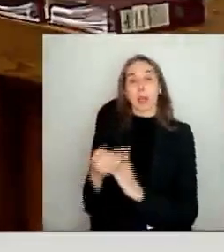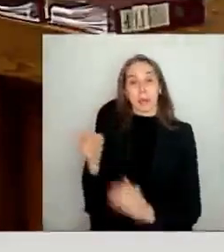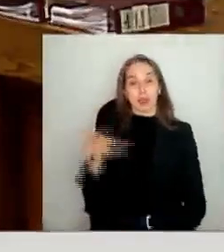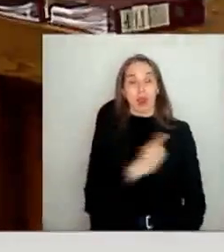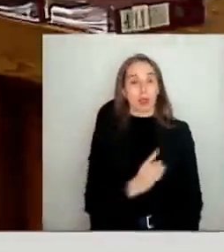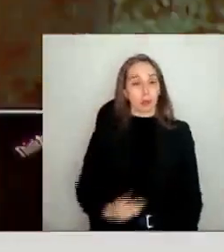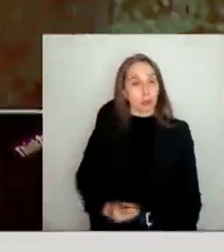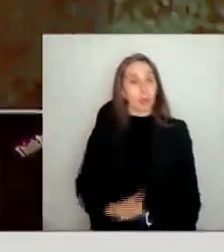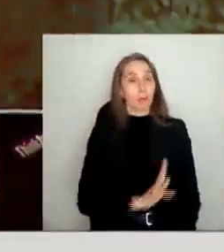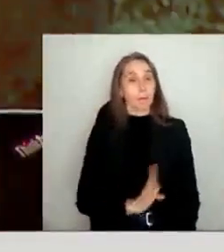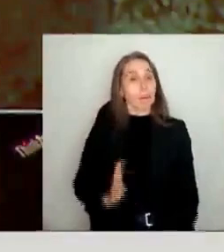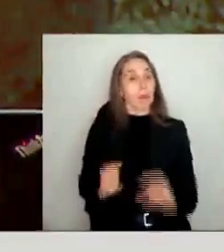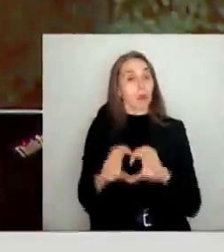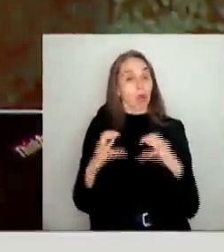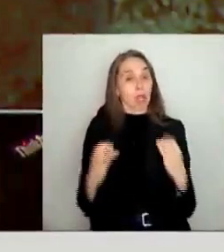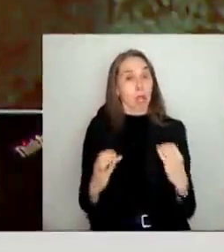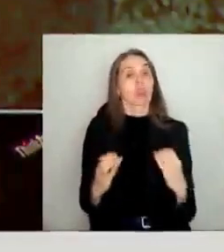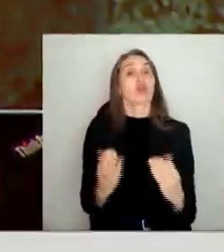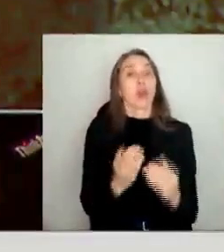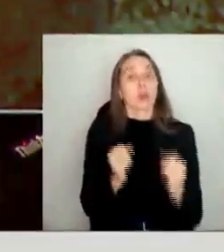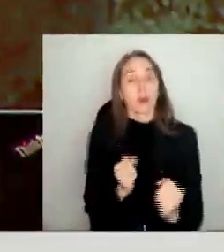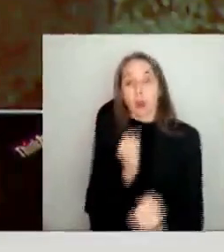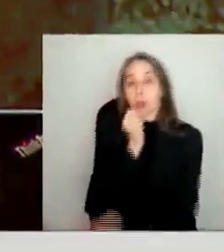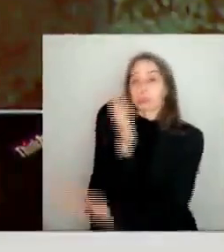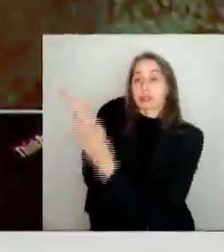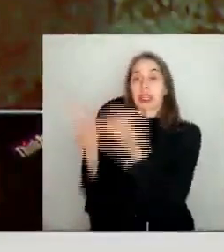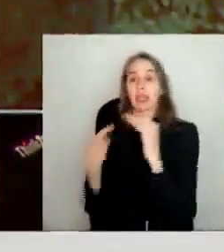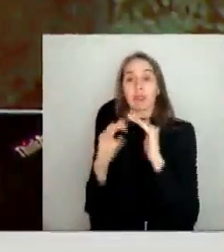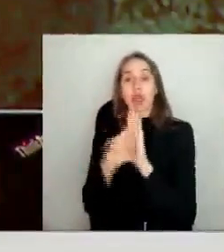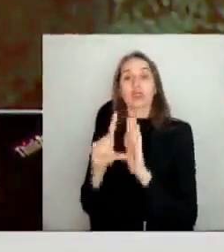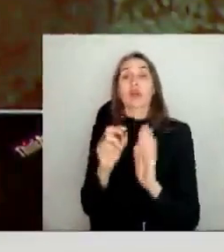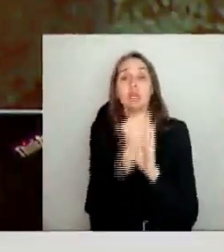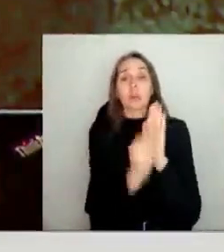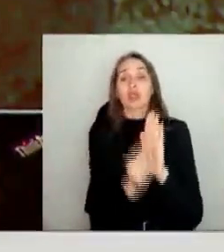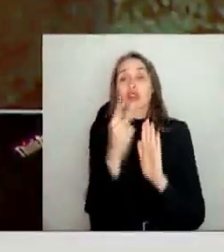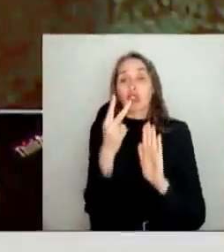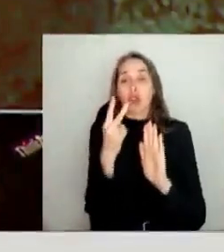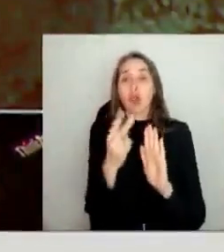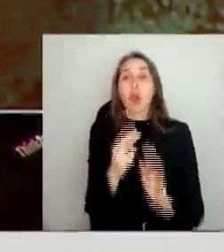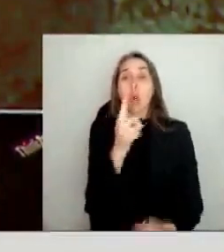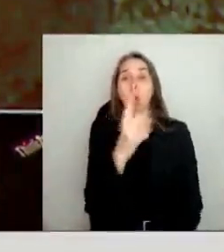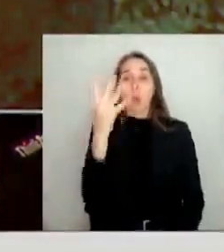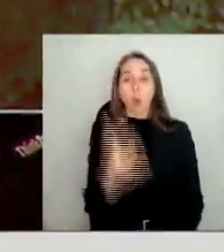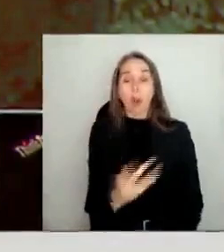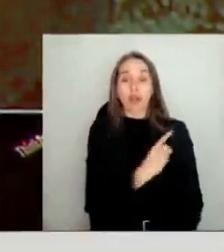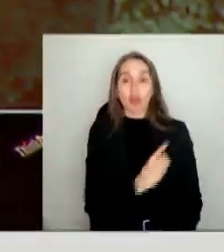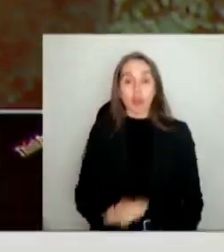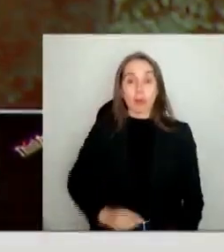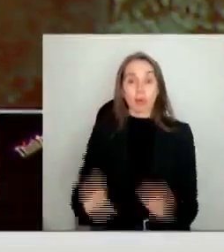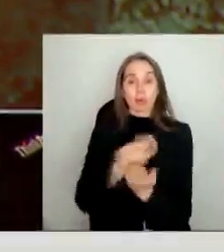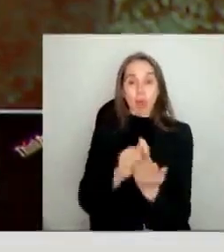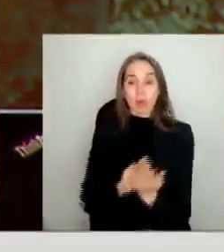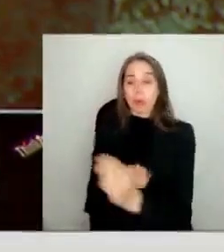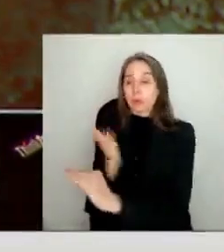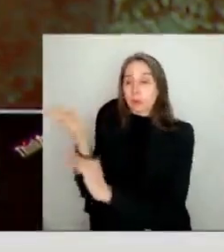cámara las fórmulas de recurrir al tribunal constitucional son dos una que una cuarta parte de la cámara lo haga directamente mediante un requerimiento y la